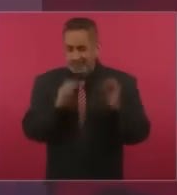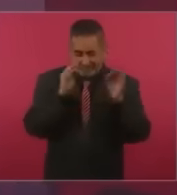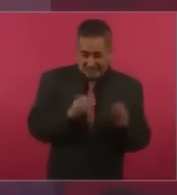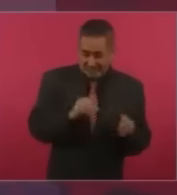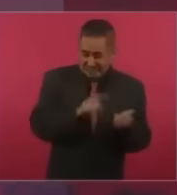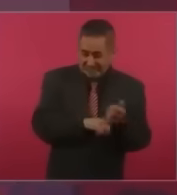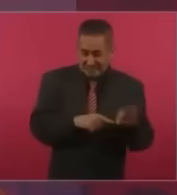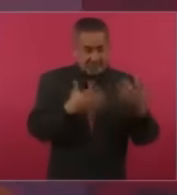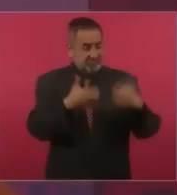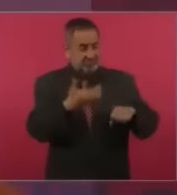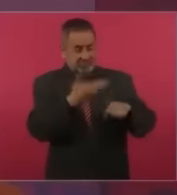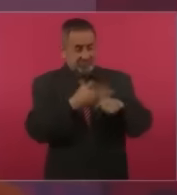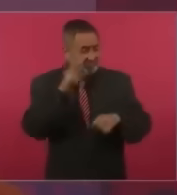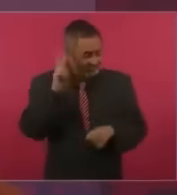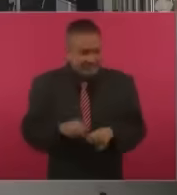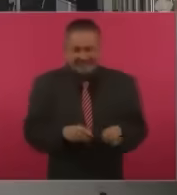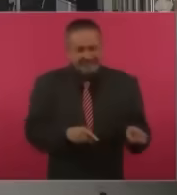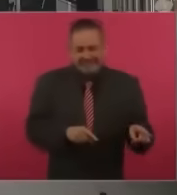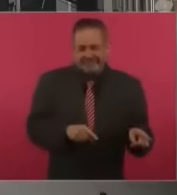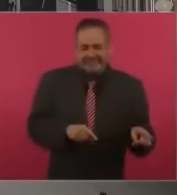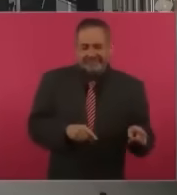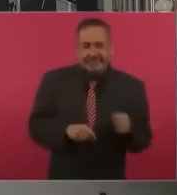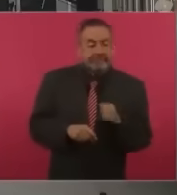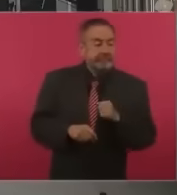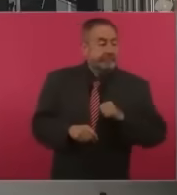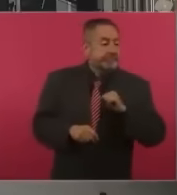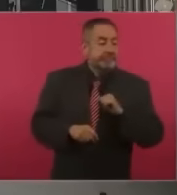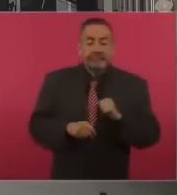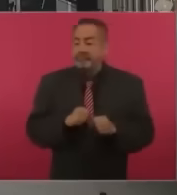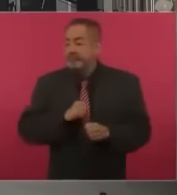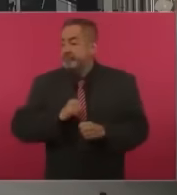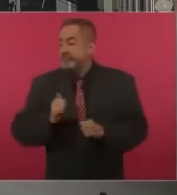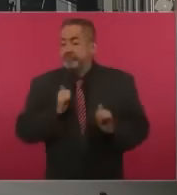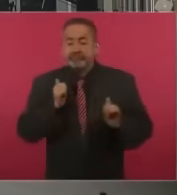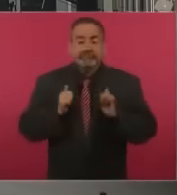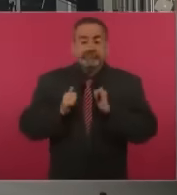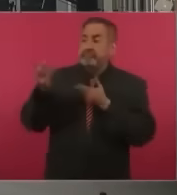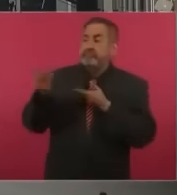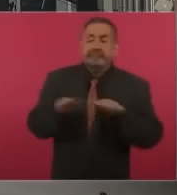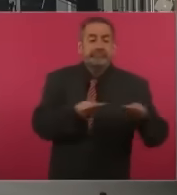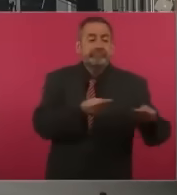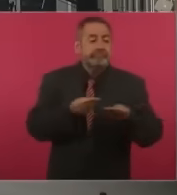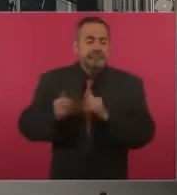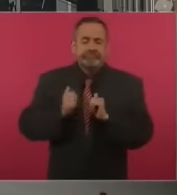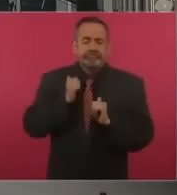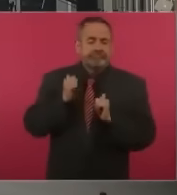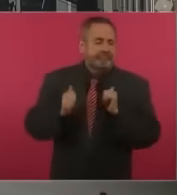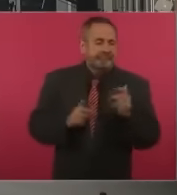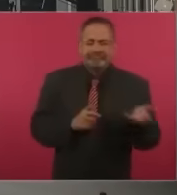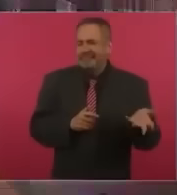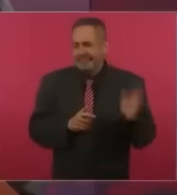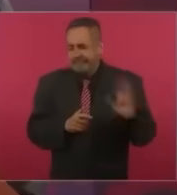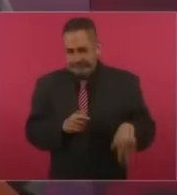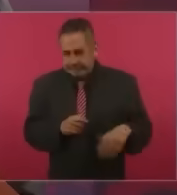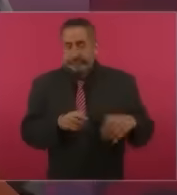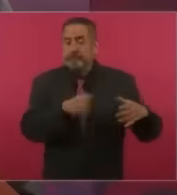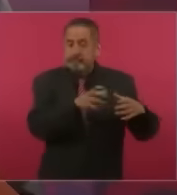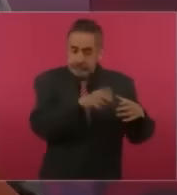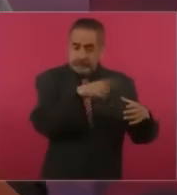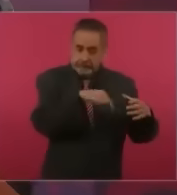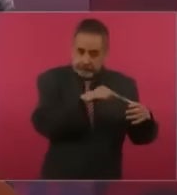Liderazgo es tal que se contesta sola que es el obradorismo lo que haga decida y piense López Obrador trátese del